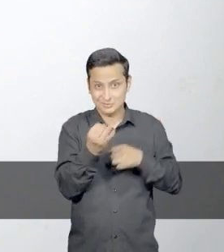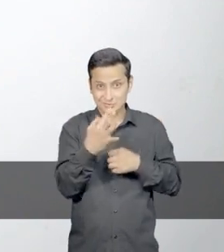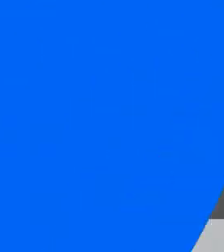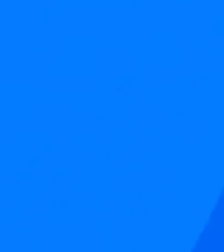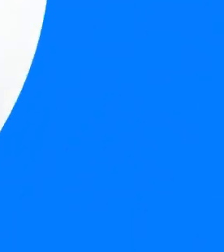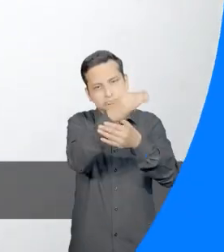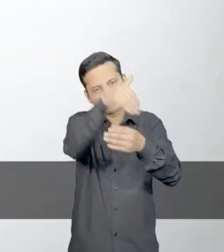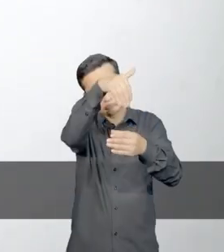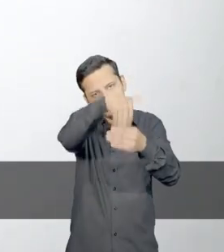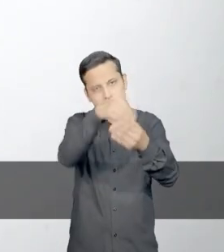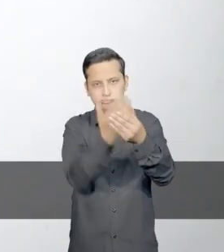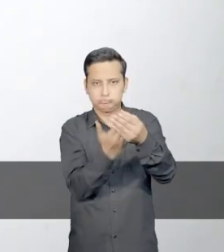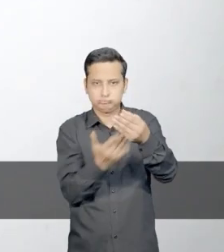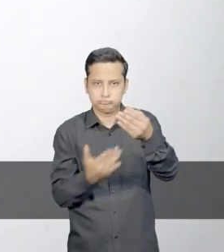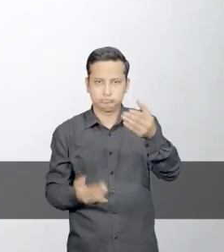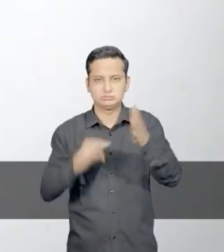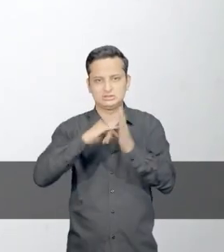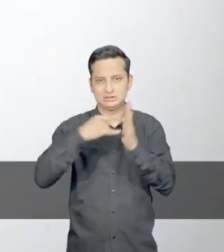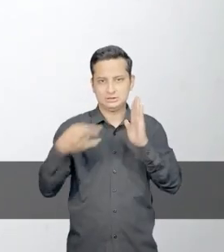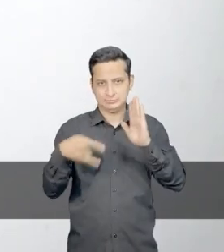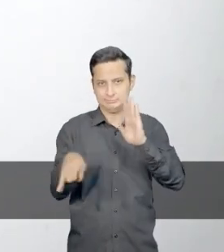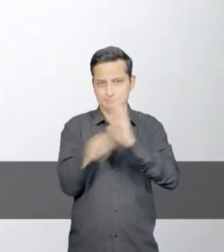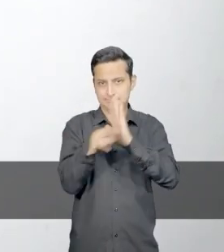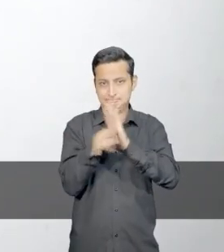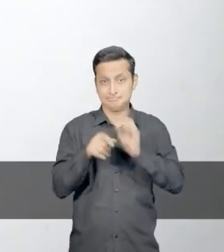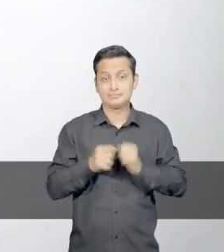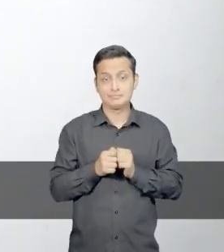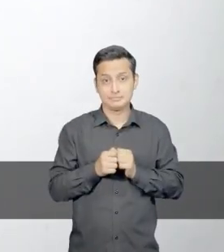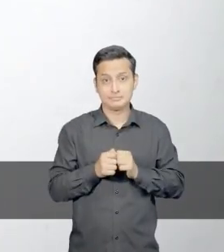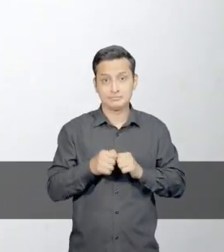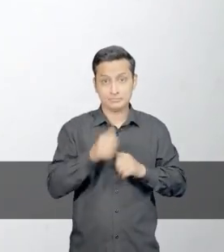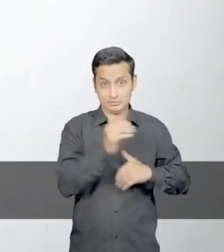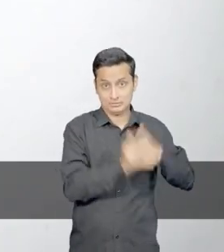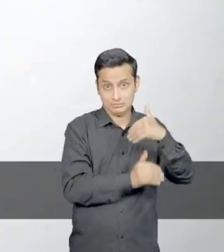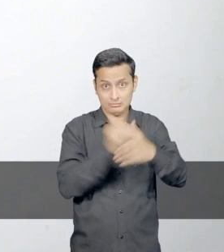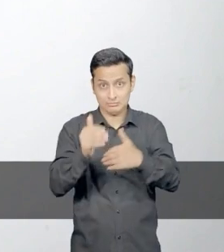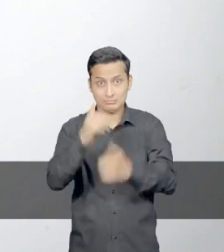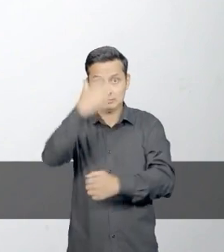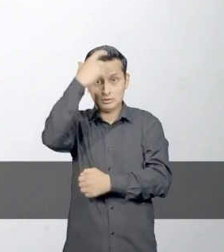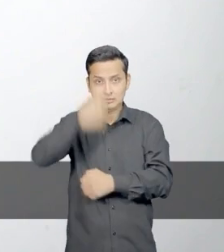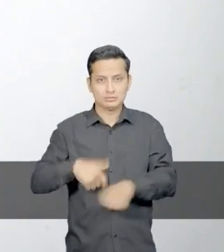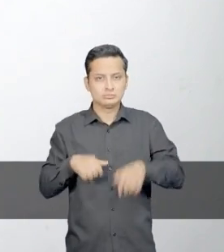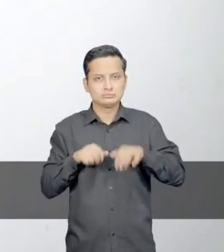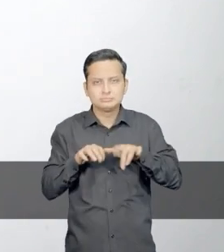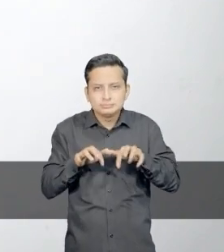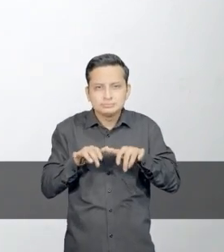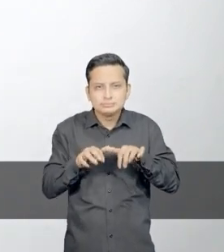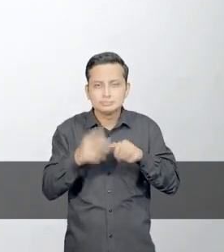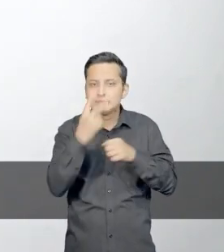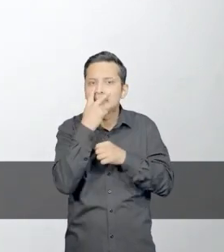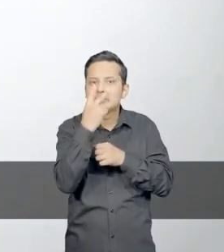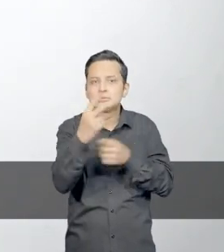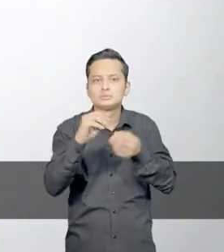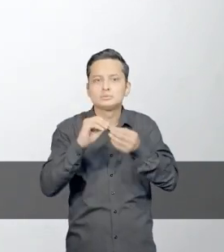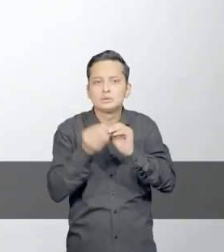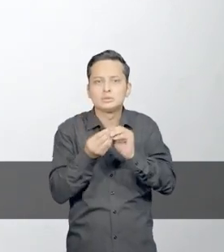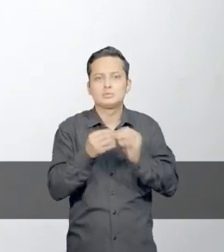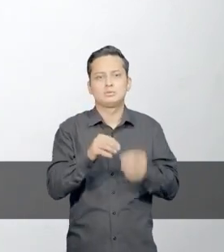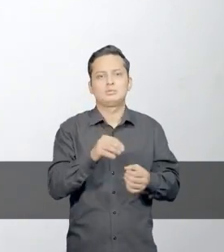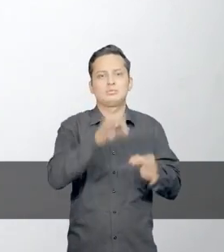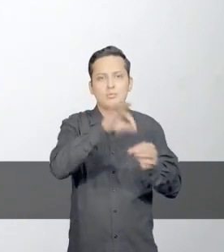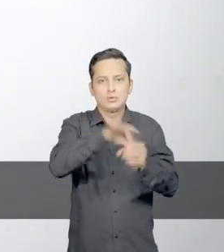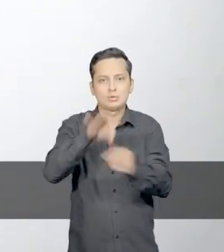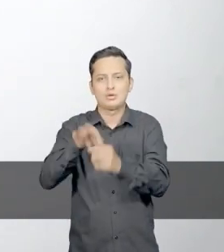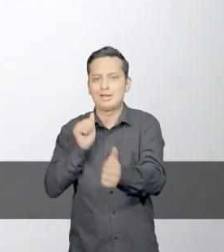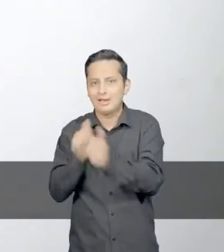escrutinio. Durante este proceso, los digitadores únicamente pueden observar los números de votos de cada